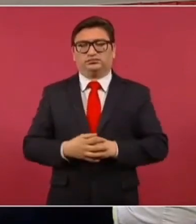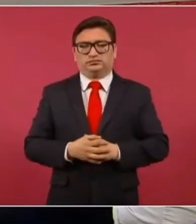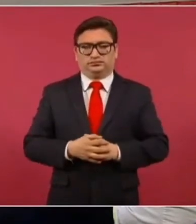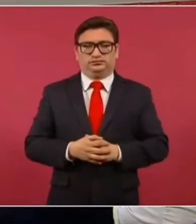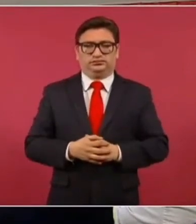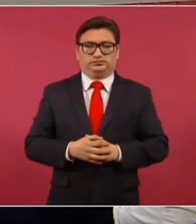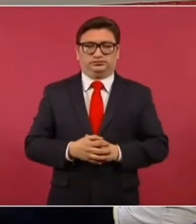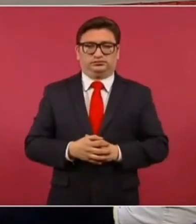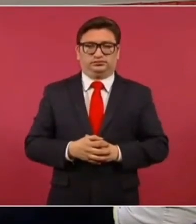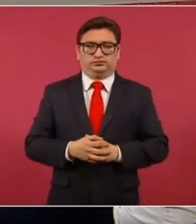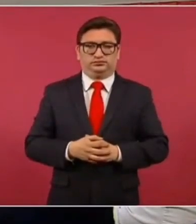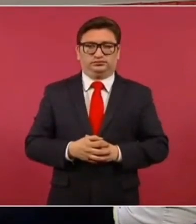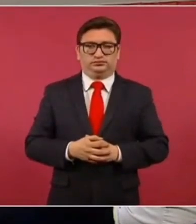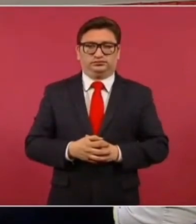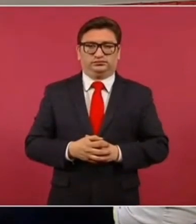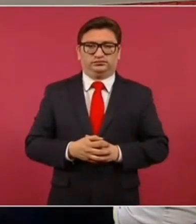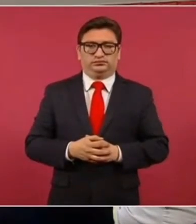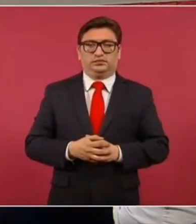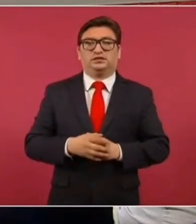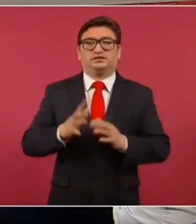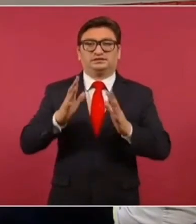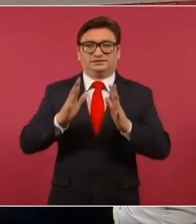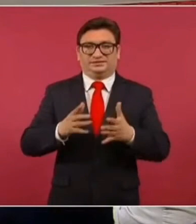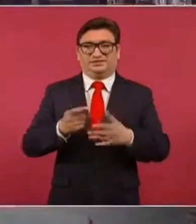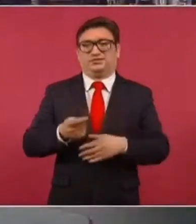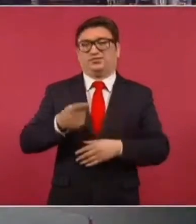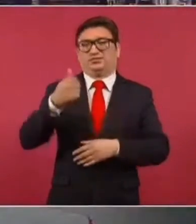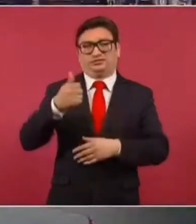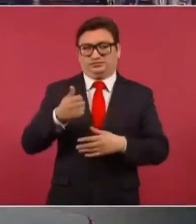Hay un procedimiento ya que no existía.